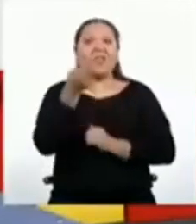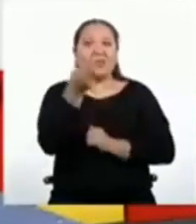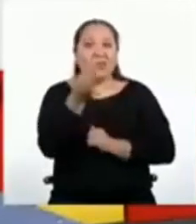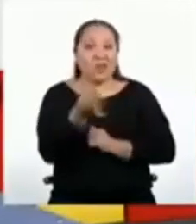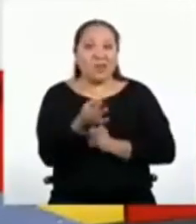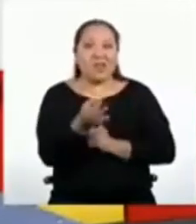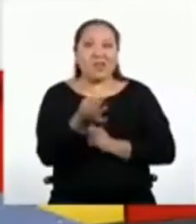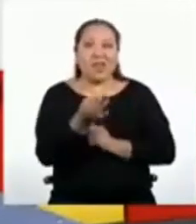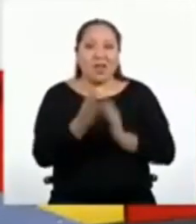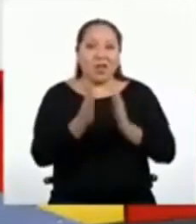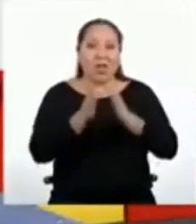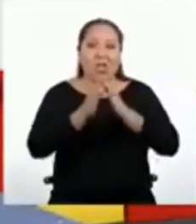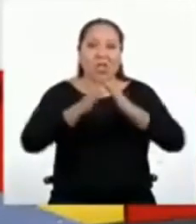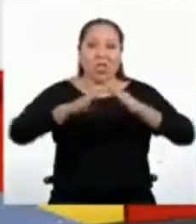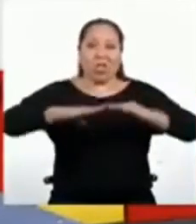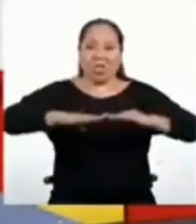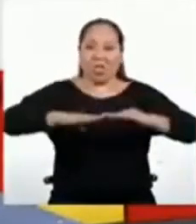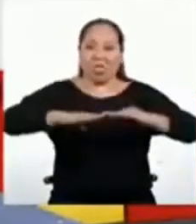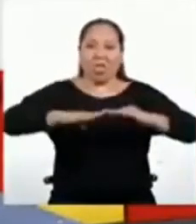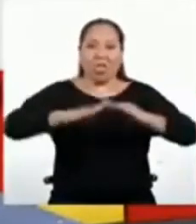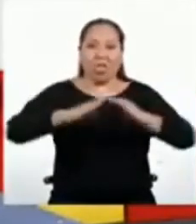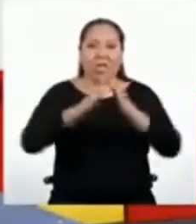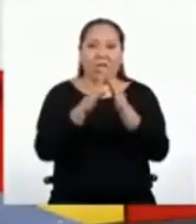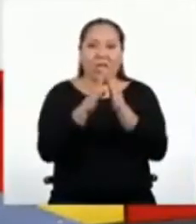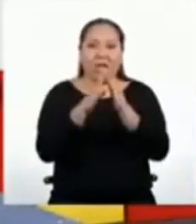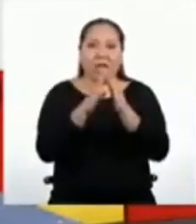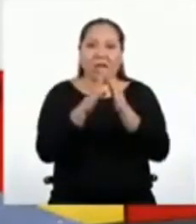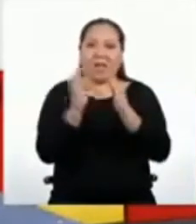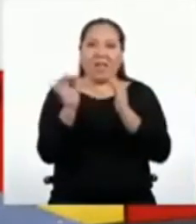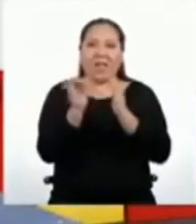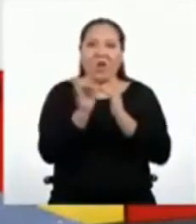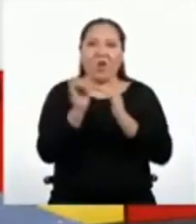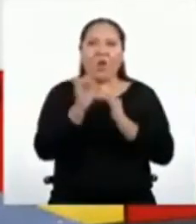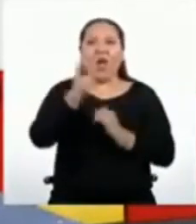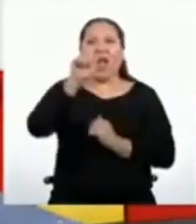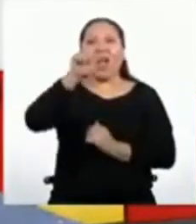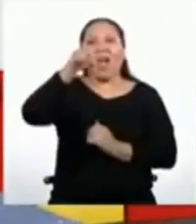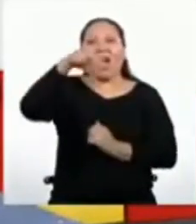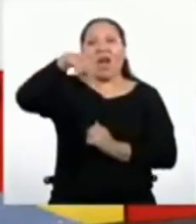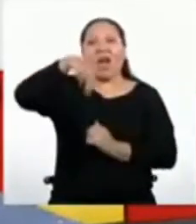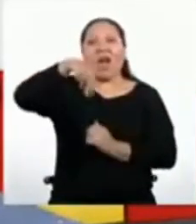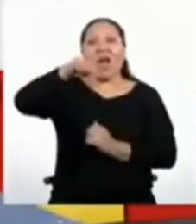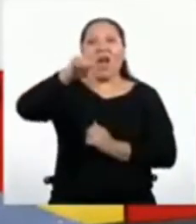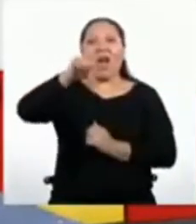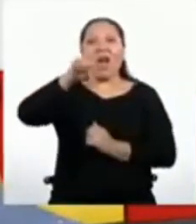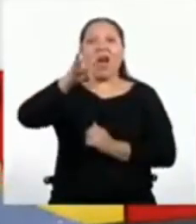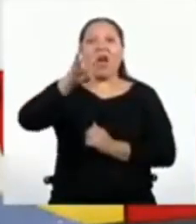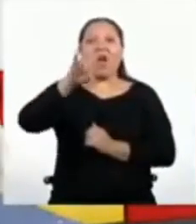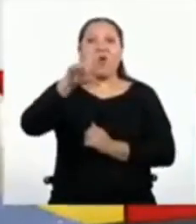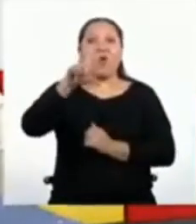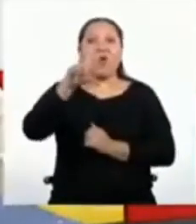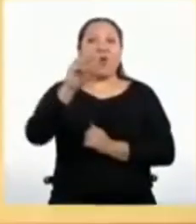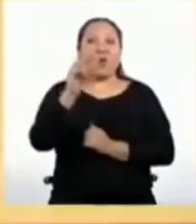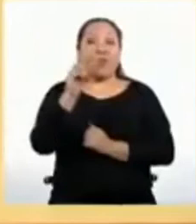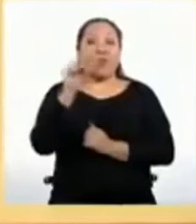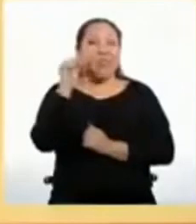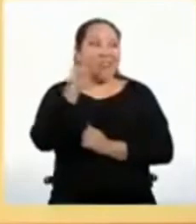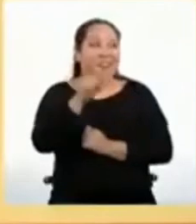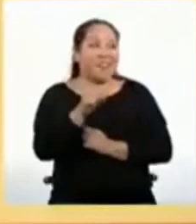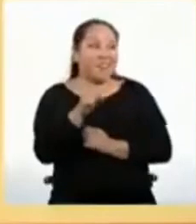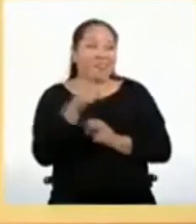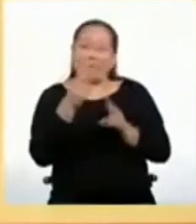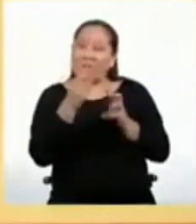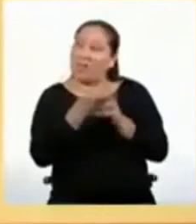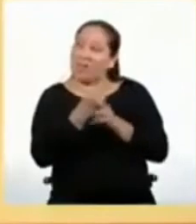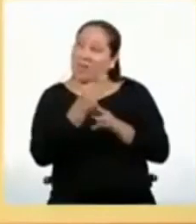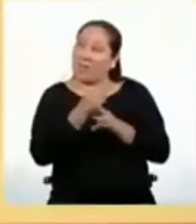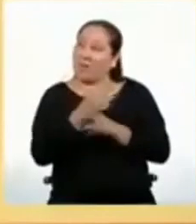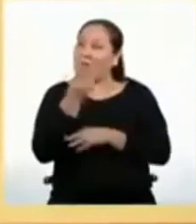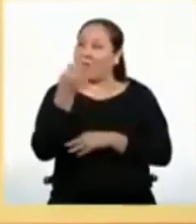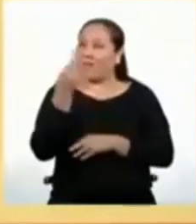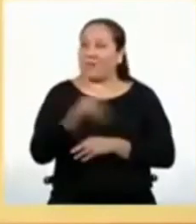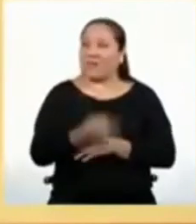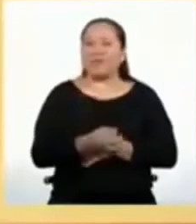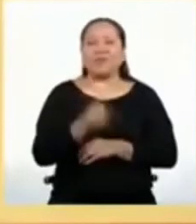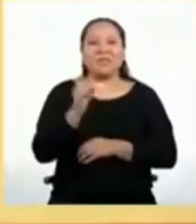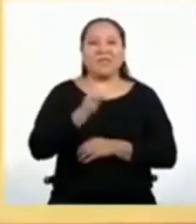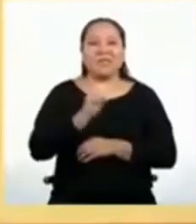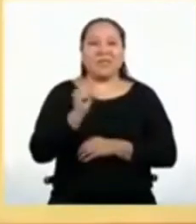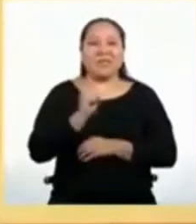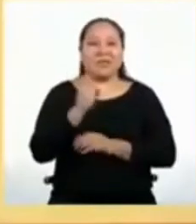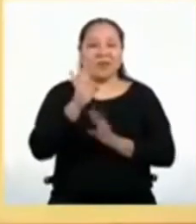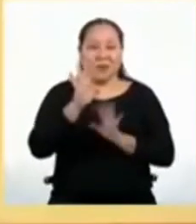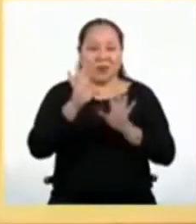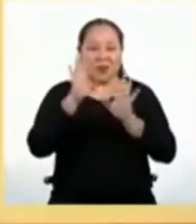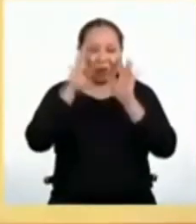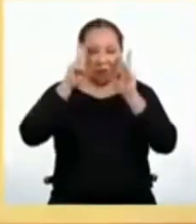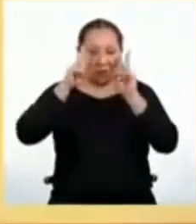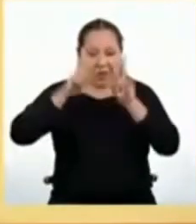cierto, forman un mismo ángulo. ¡Esto es pura matemática! Sí, pero no nos distraigamos con la